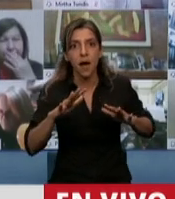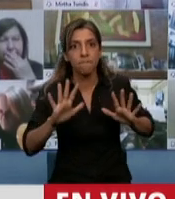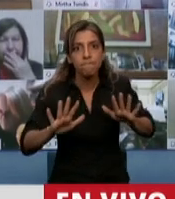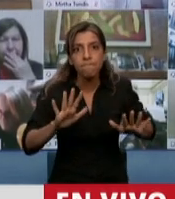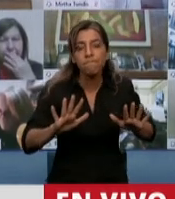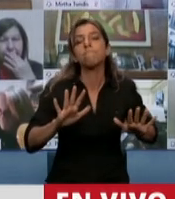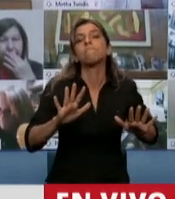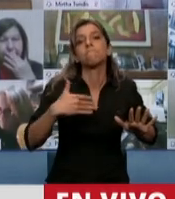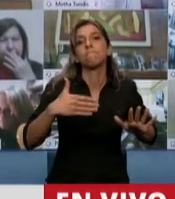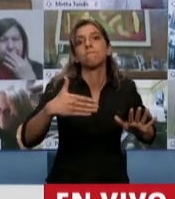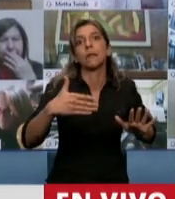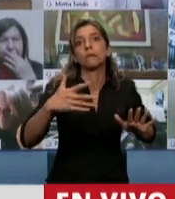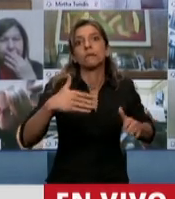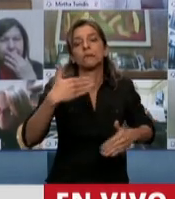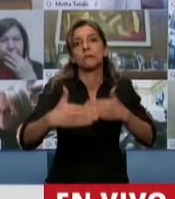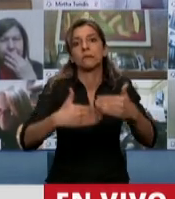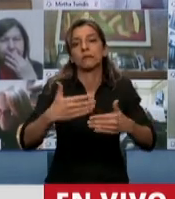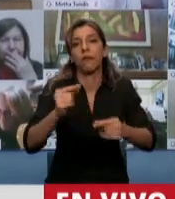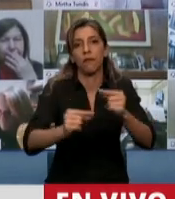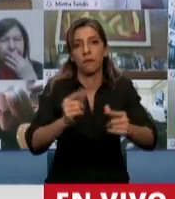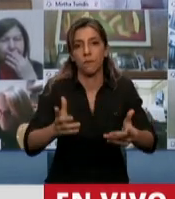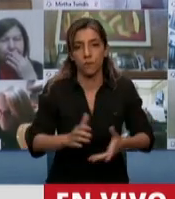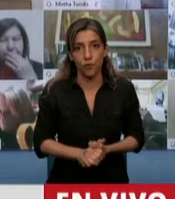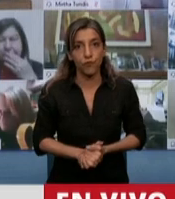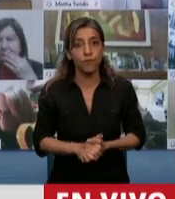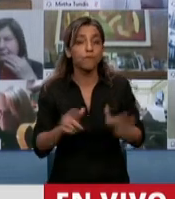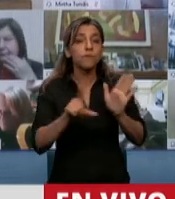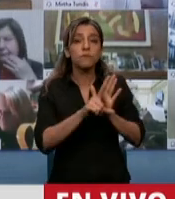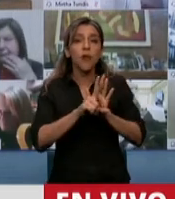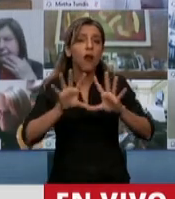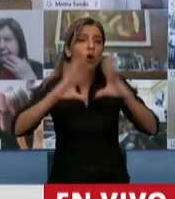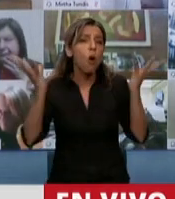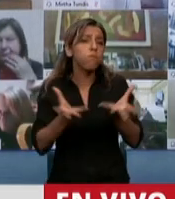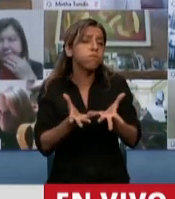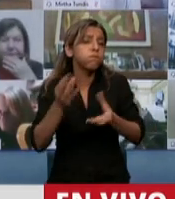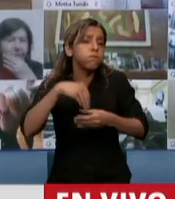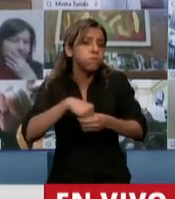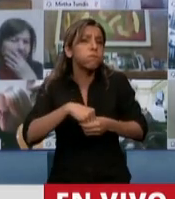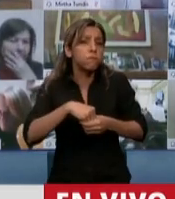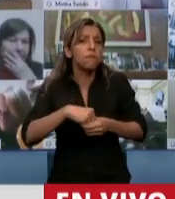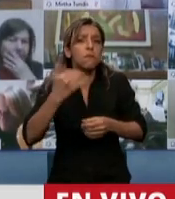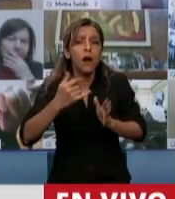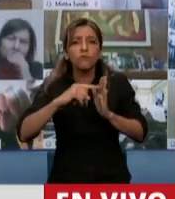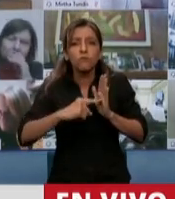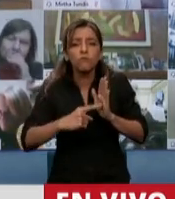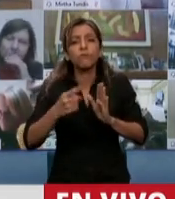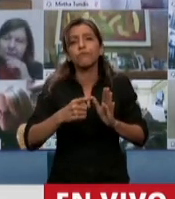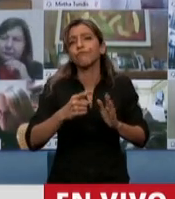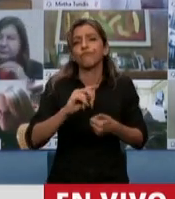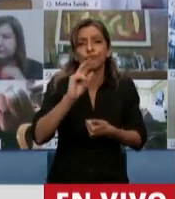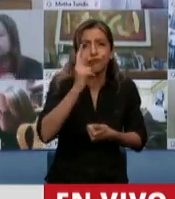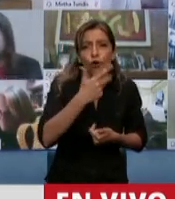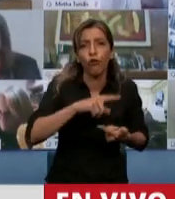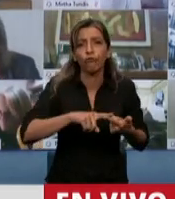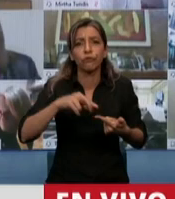una ley inclusiva, porque no solo abarca las pymes, abarca los alojamientos, los hoteles,